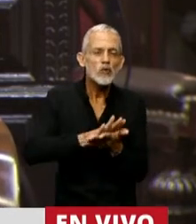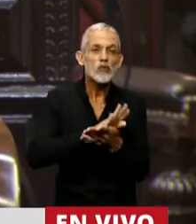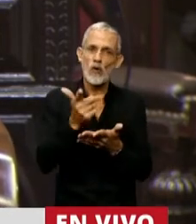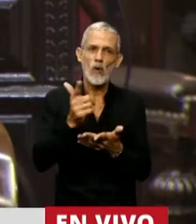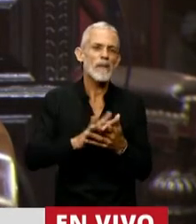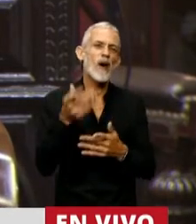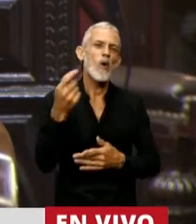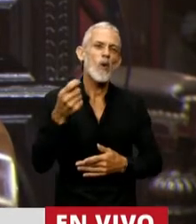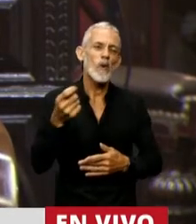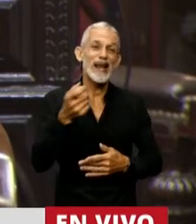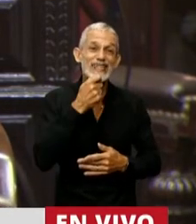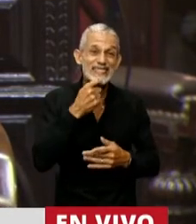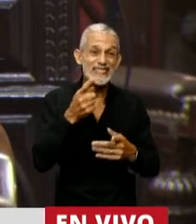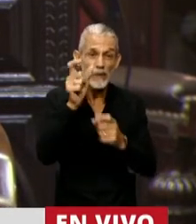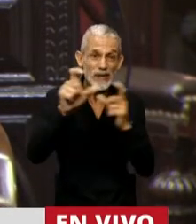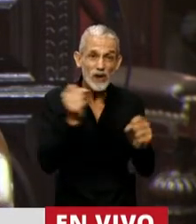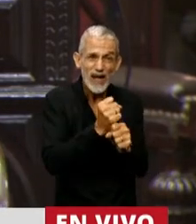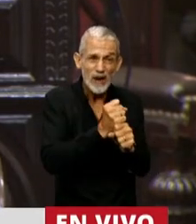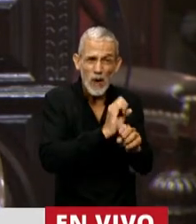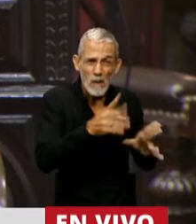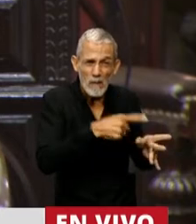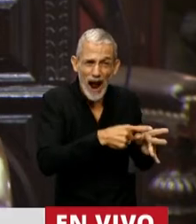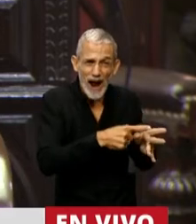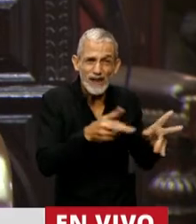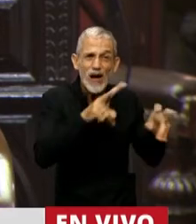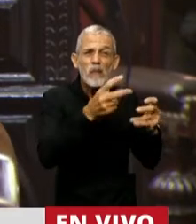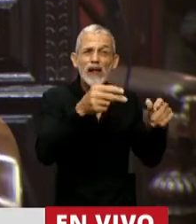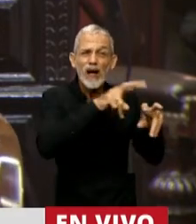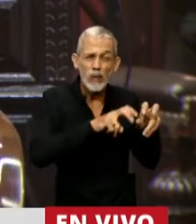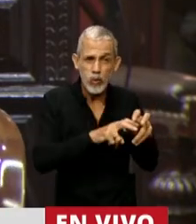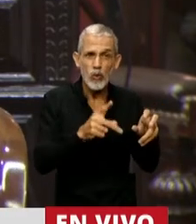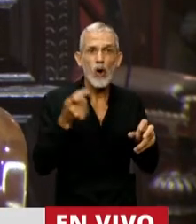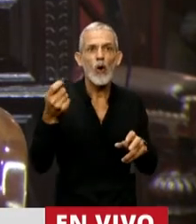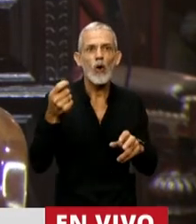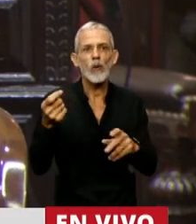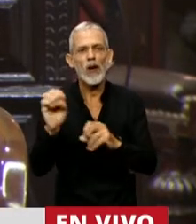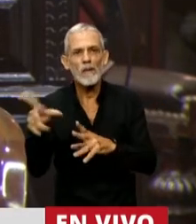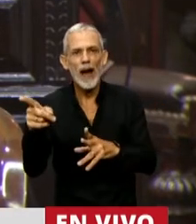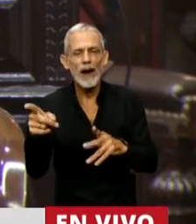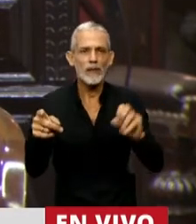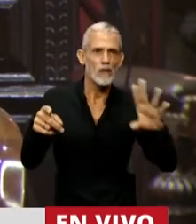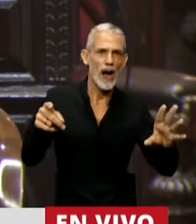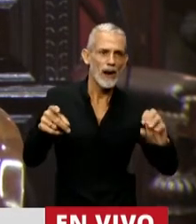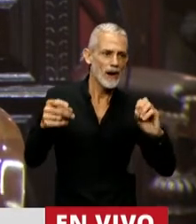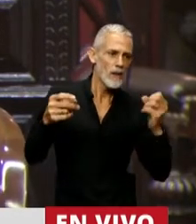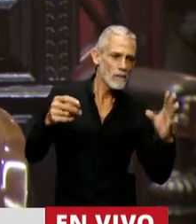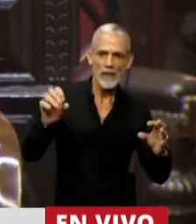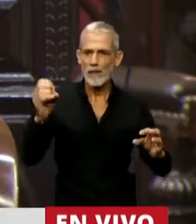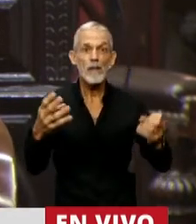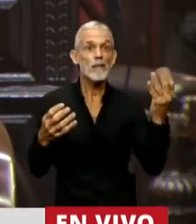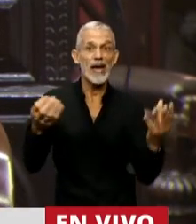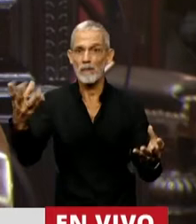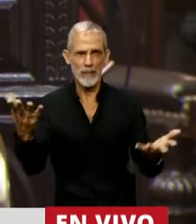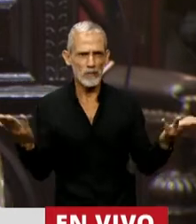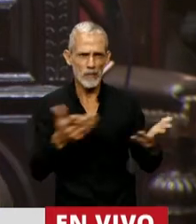los jubilados si los trabajadores están mal. Los trabajadores lo sabemos bien. Si los jubilados están mal, los trabajadores estamos mal. Si los trabajadores estamos bien